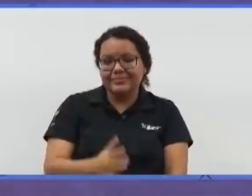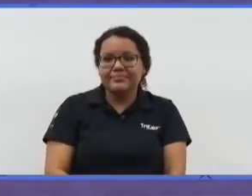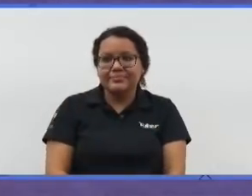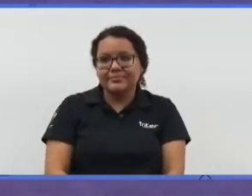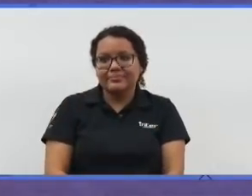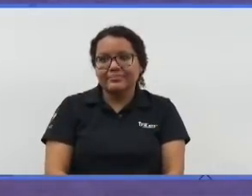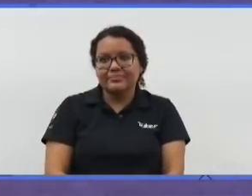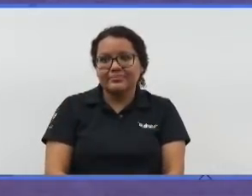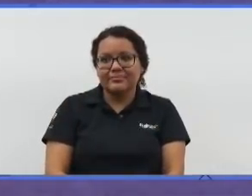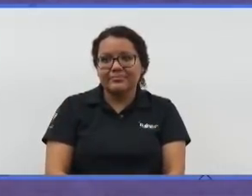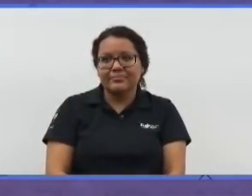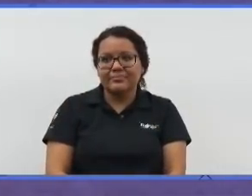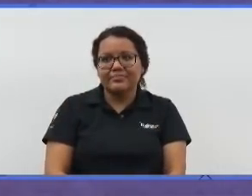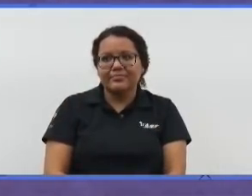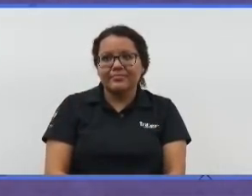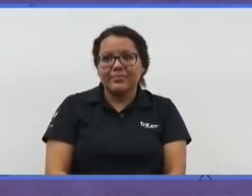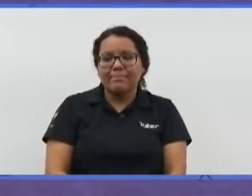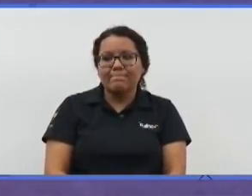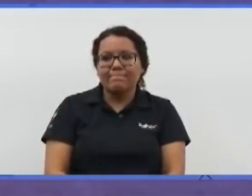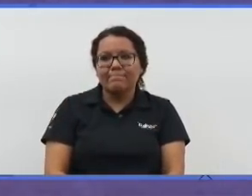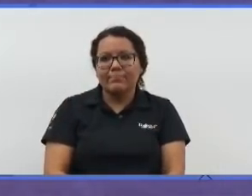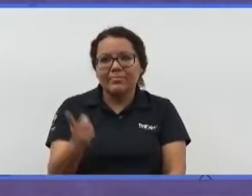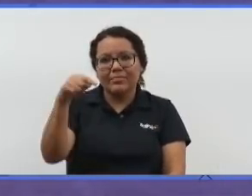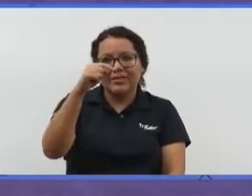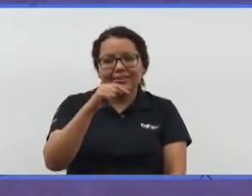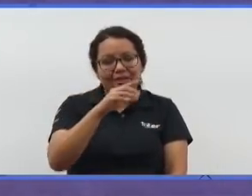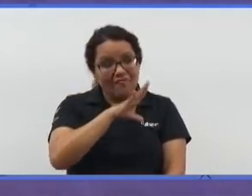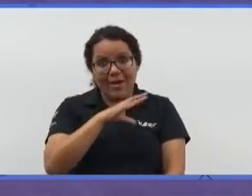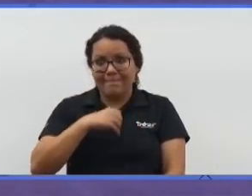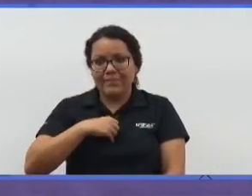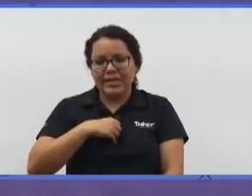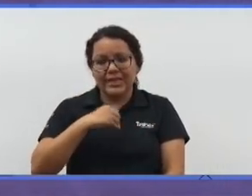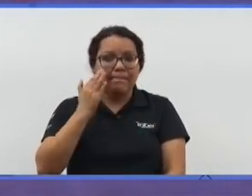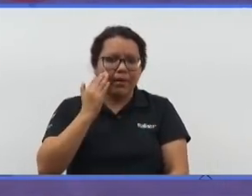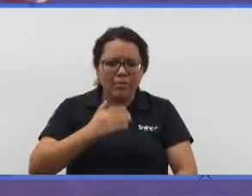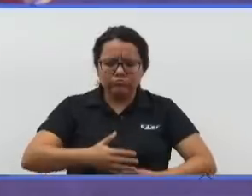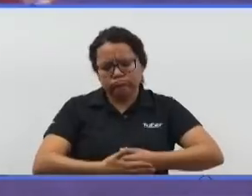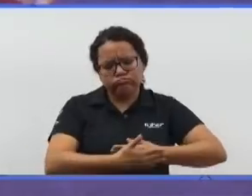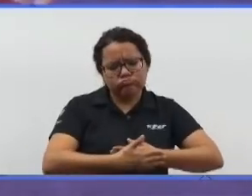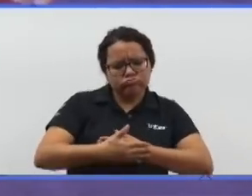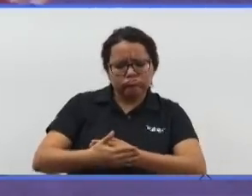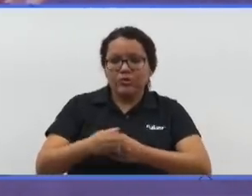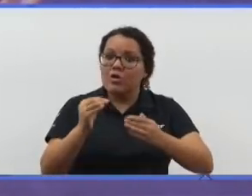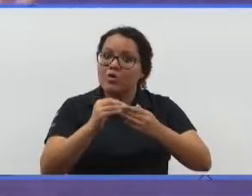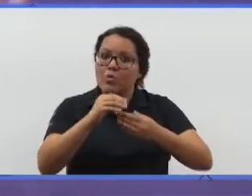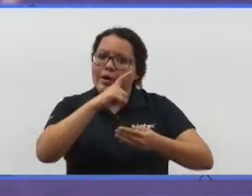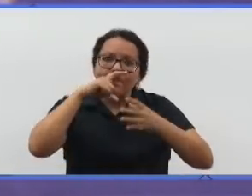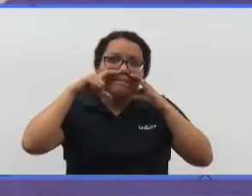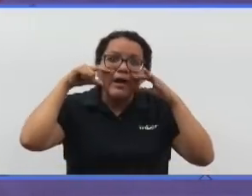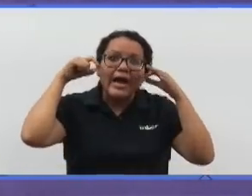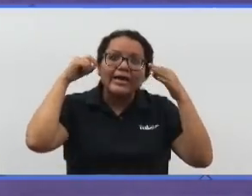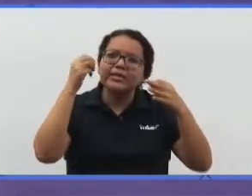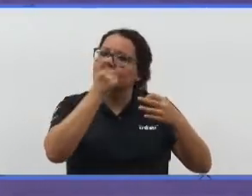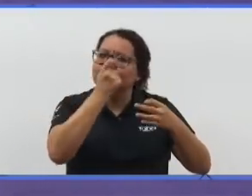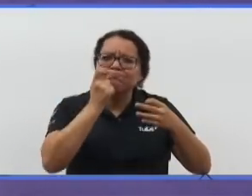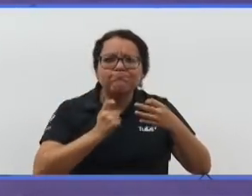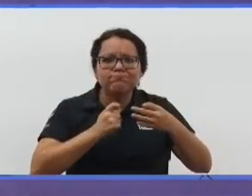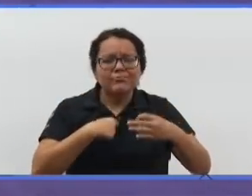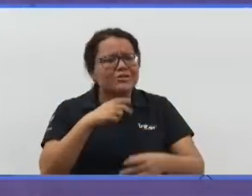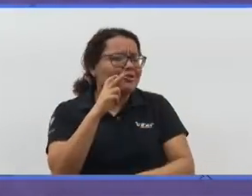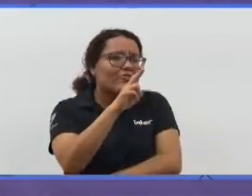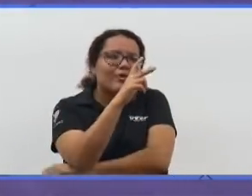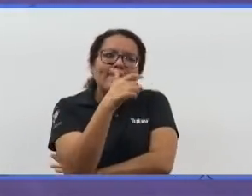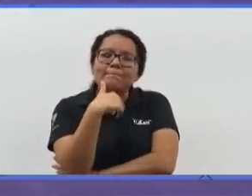y ve a la familia que viene chineando hasta el bebecito con la mascarilla de dibujos amigo y hermano